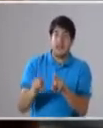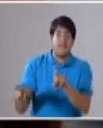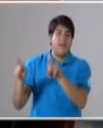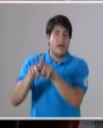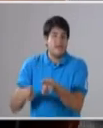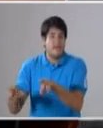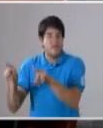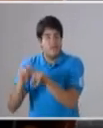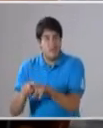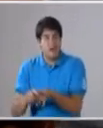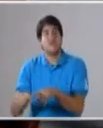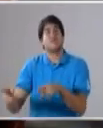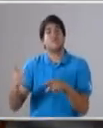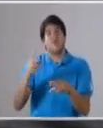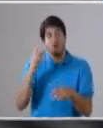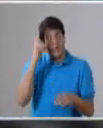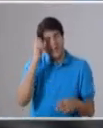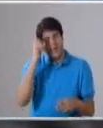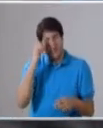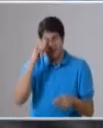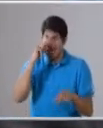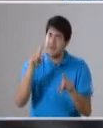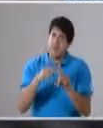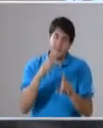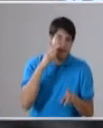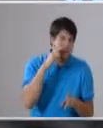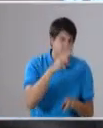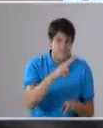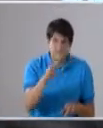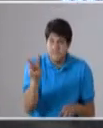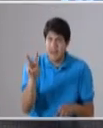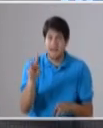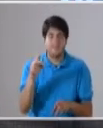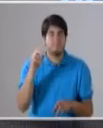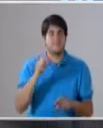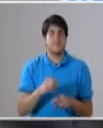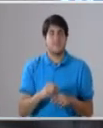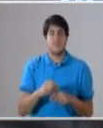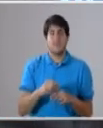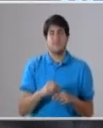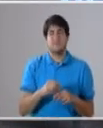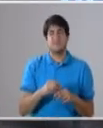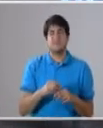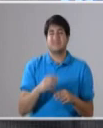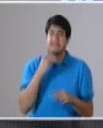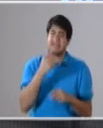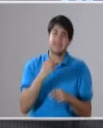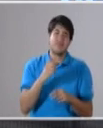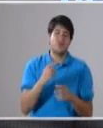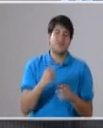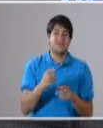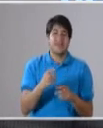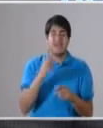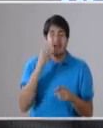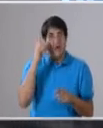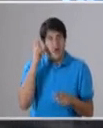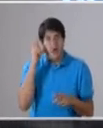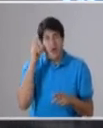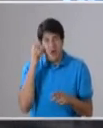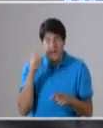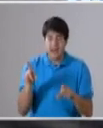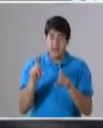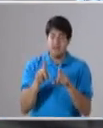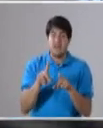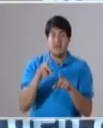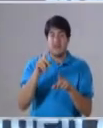ver, el oír tiene que ir acompañado de otras parejas, yo le diría así, y que me